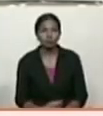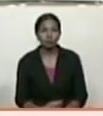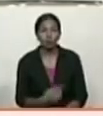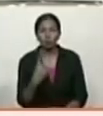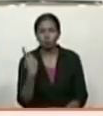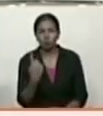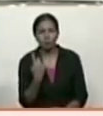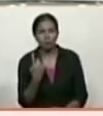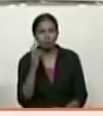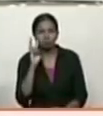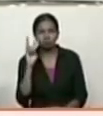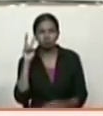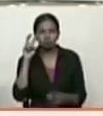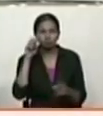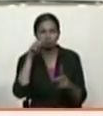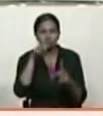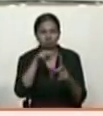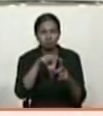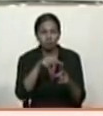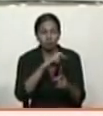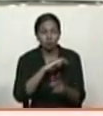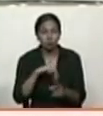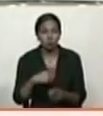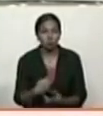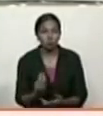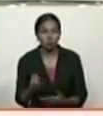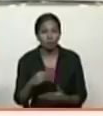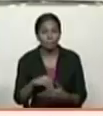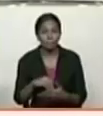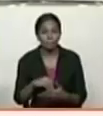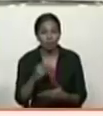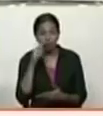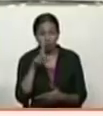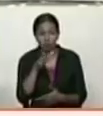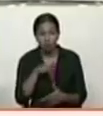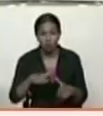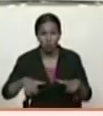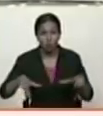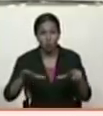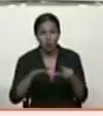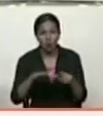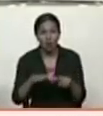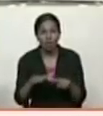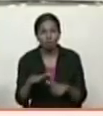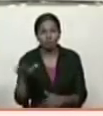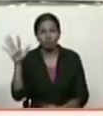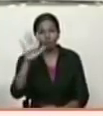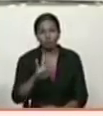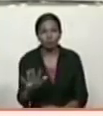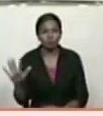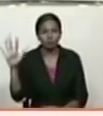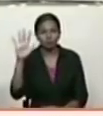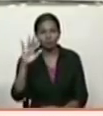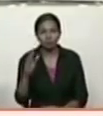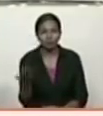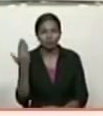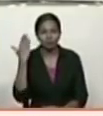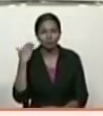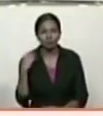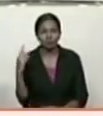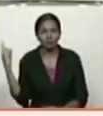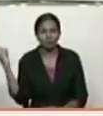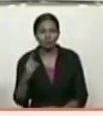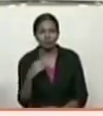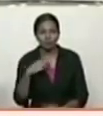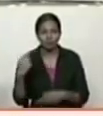visión estratégica más completa de nuestra cooperación con esa parte del mundo. Recordemos que antes de la llegada de